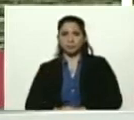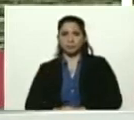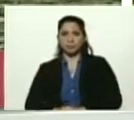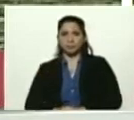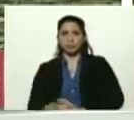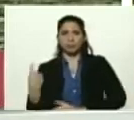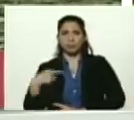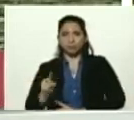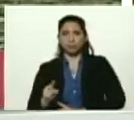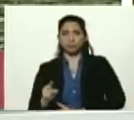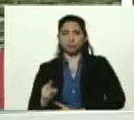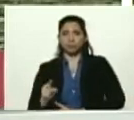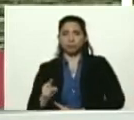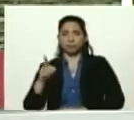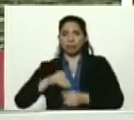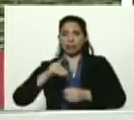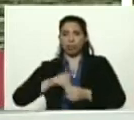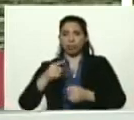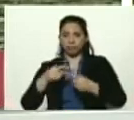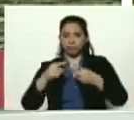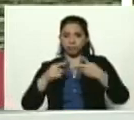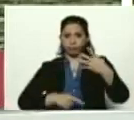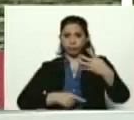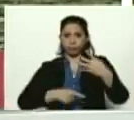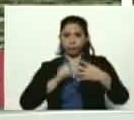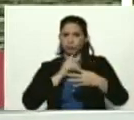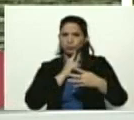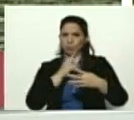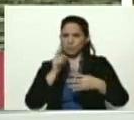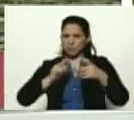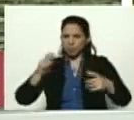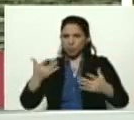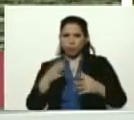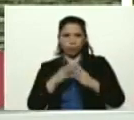Aquí tengo los datos.